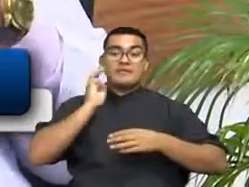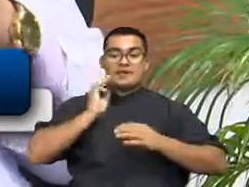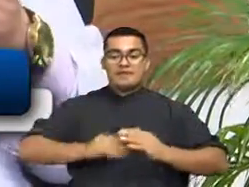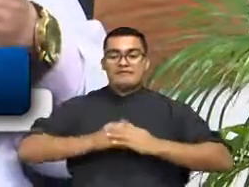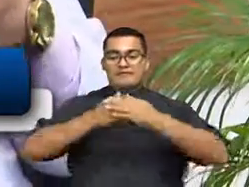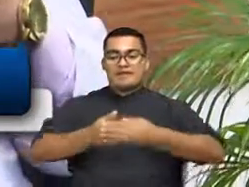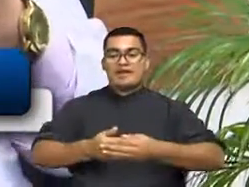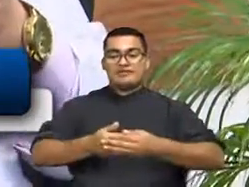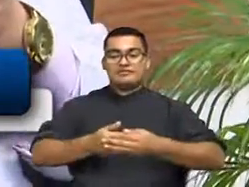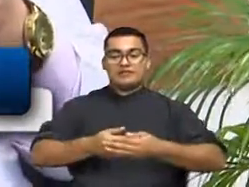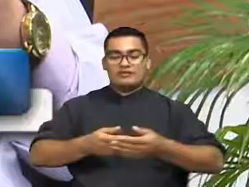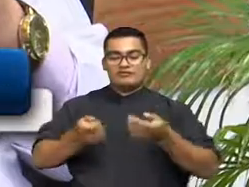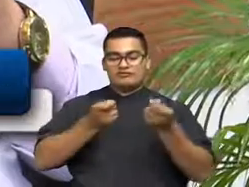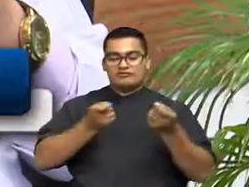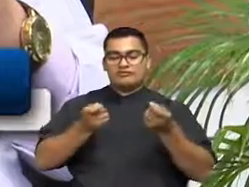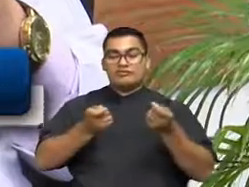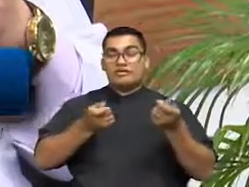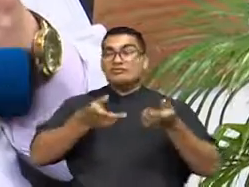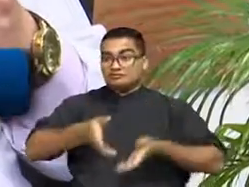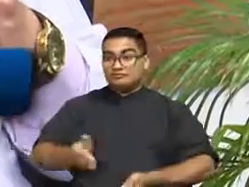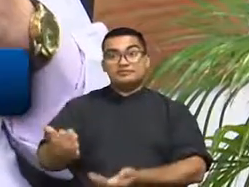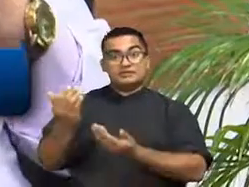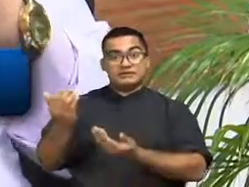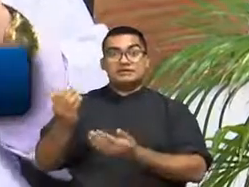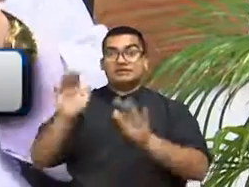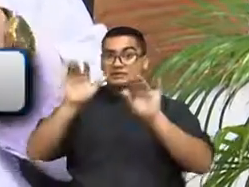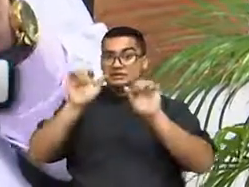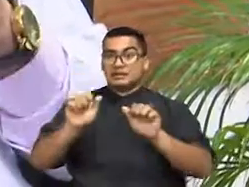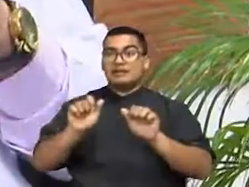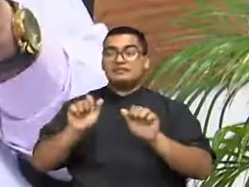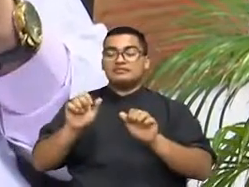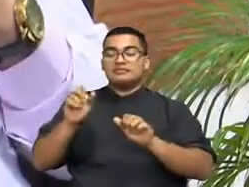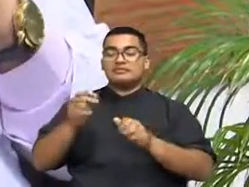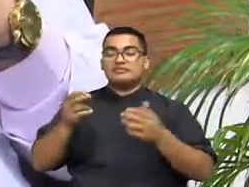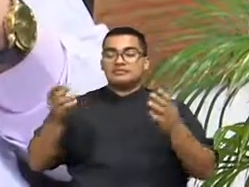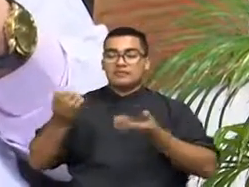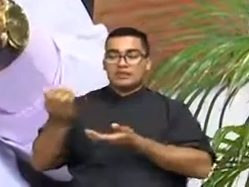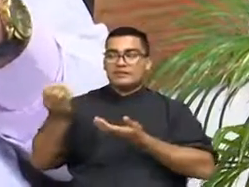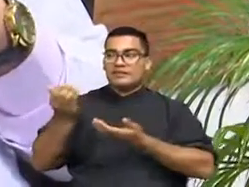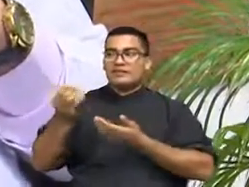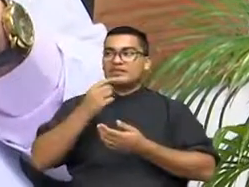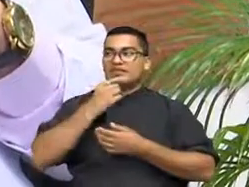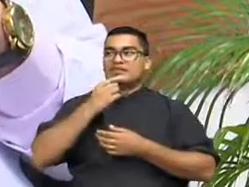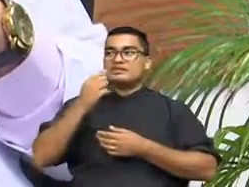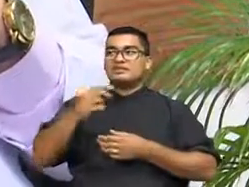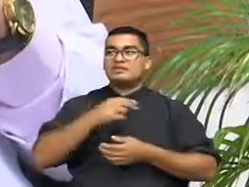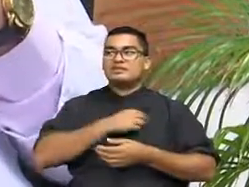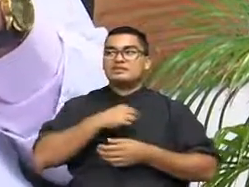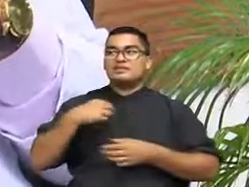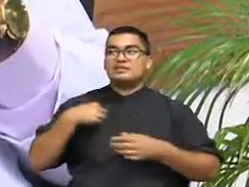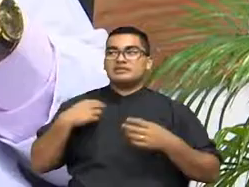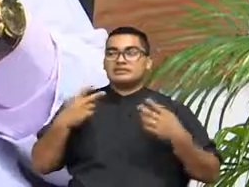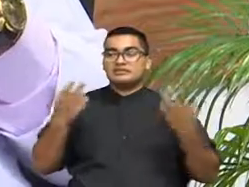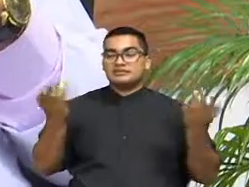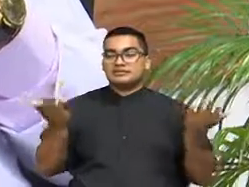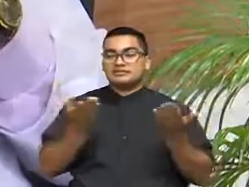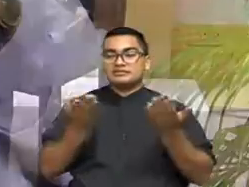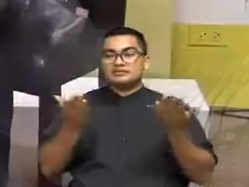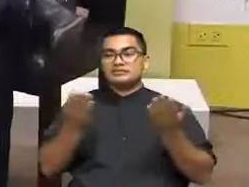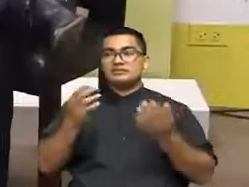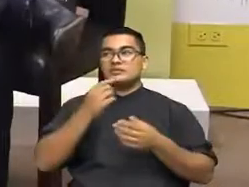que el momento que el recién nacido estamos con el primer contacto con él. Es ahí donde nosotros empezamos a captar los principales problemas. ¿Por qué ocurre